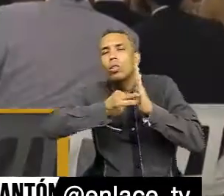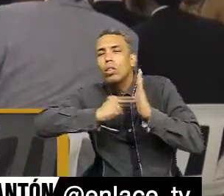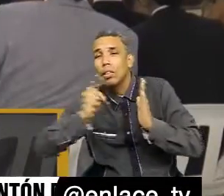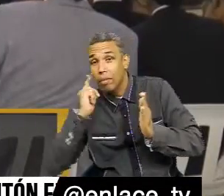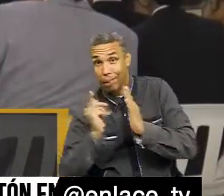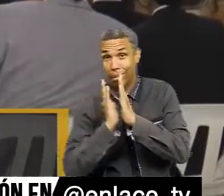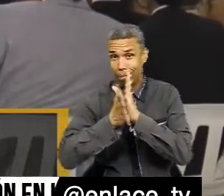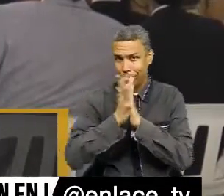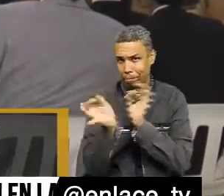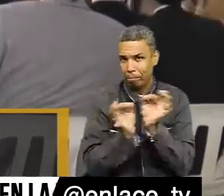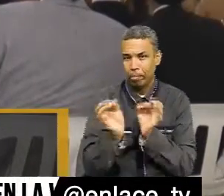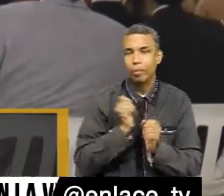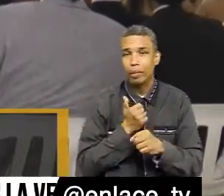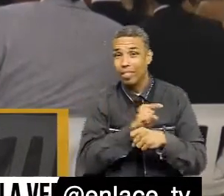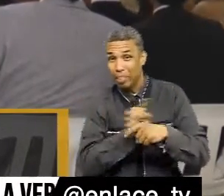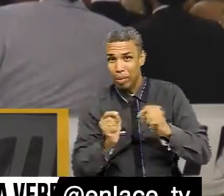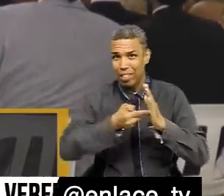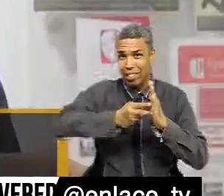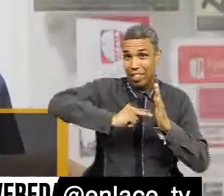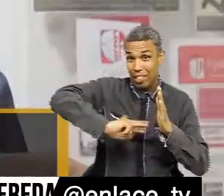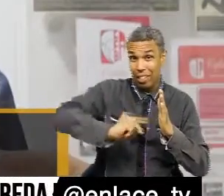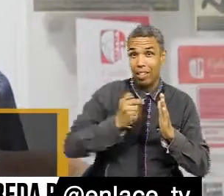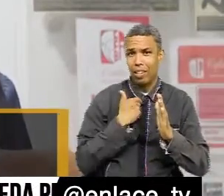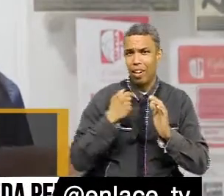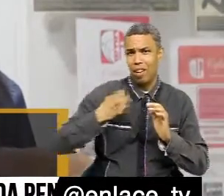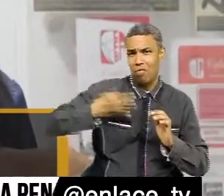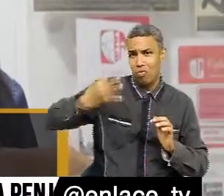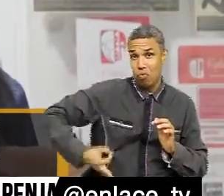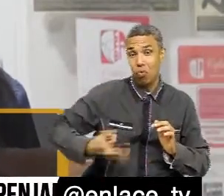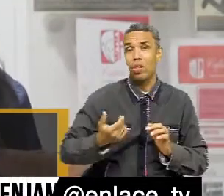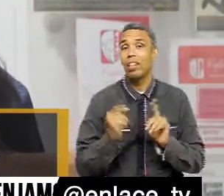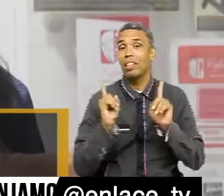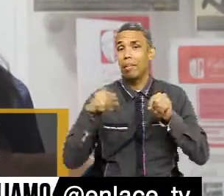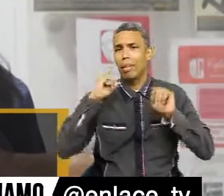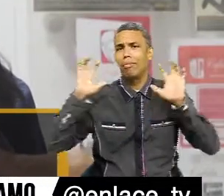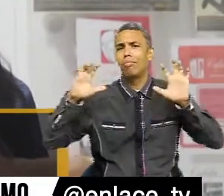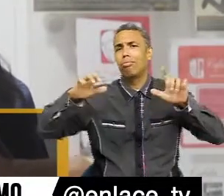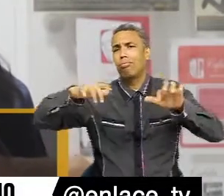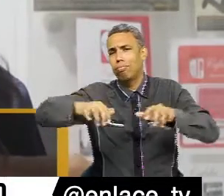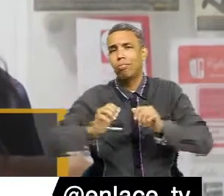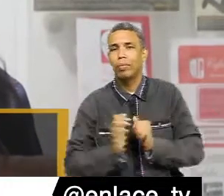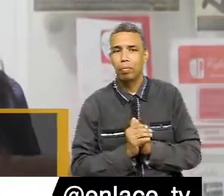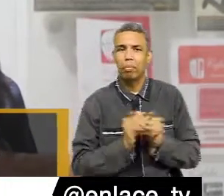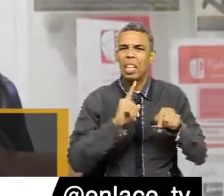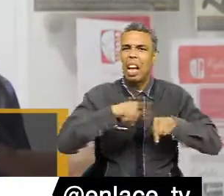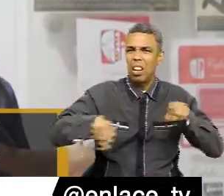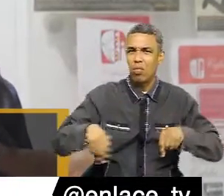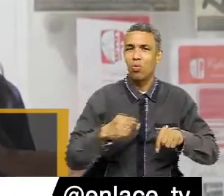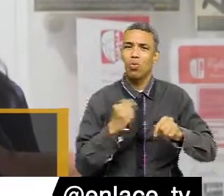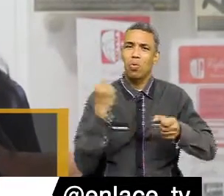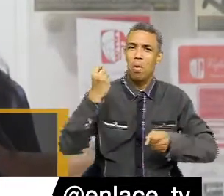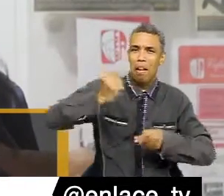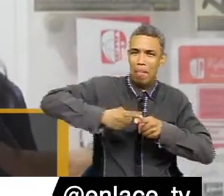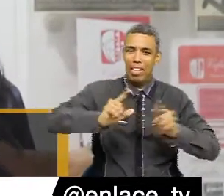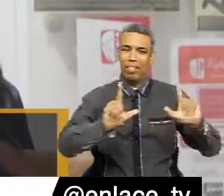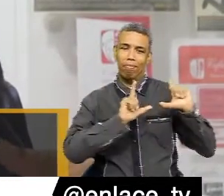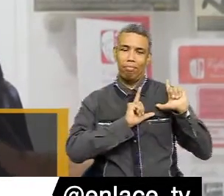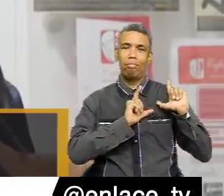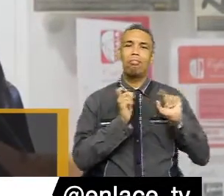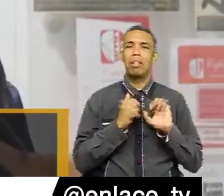tienen su cita en esta semana técnica y cultural. Encuentro egresados, hoy la parte académica, la parte técnica, la de profundizar conocimientos, y